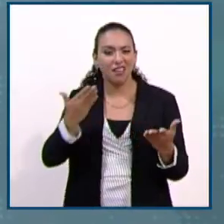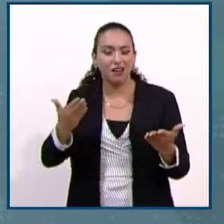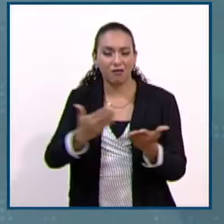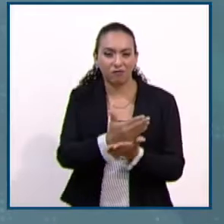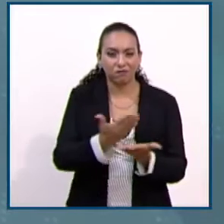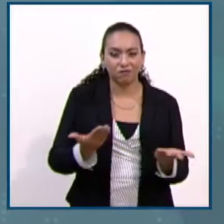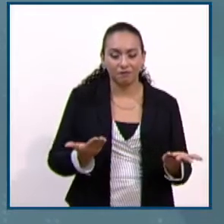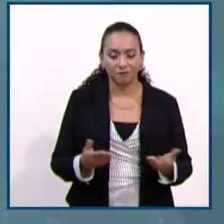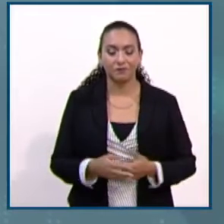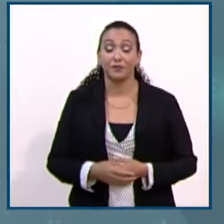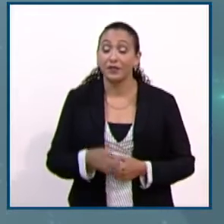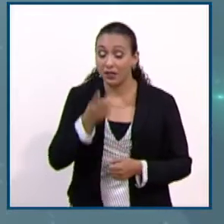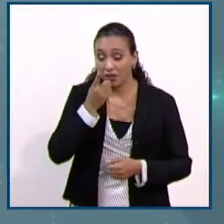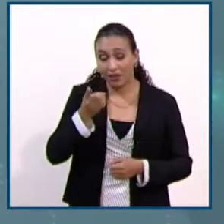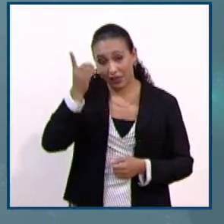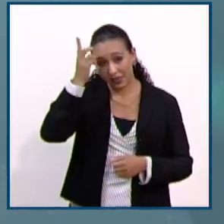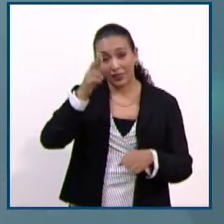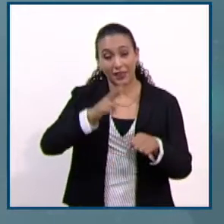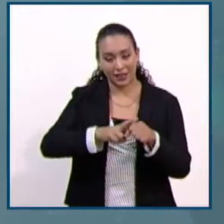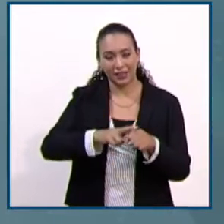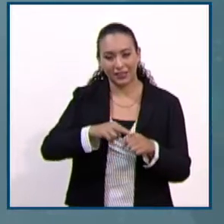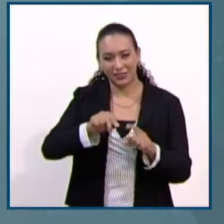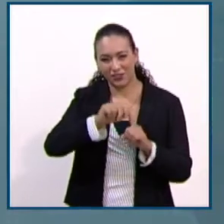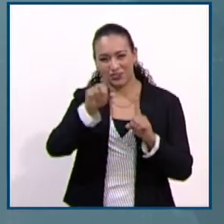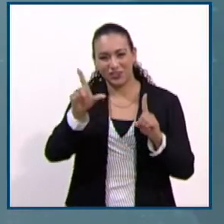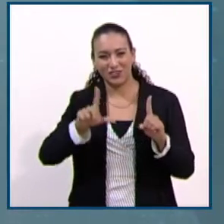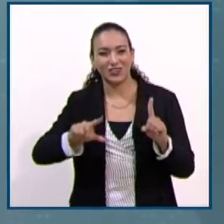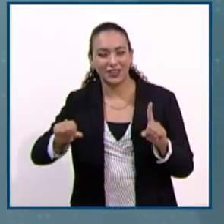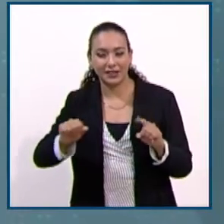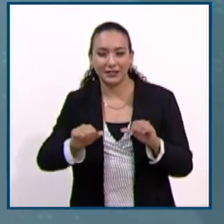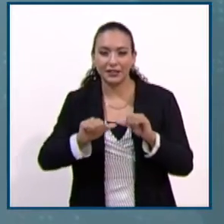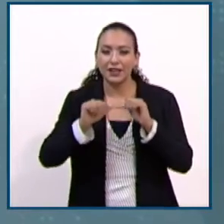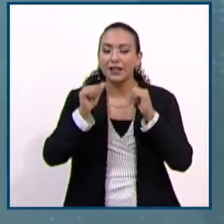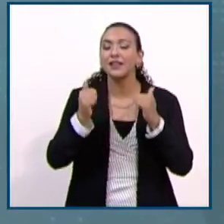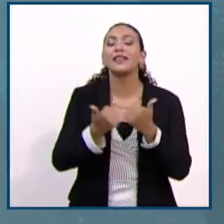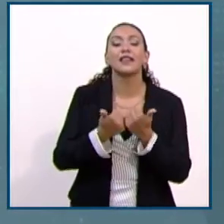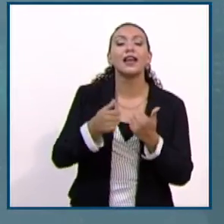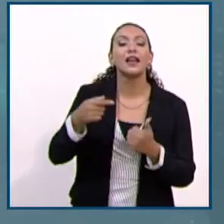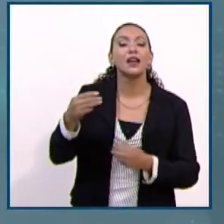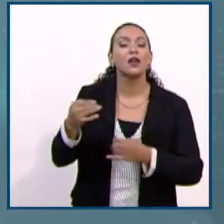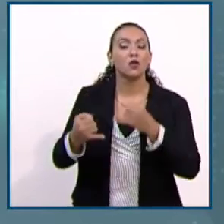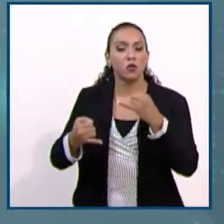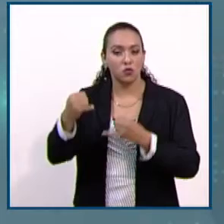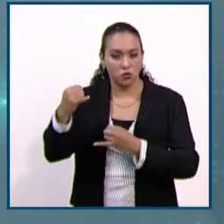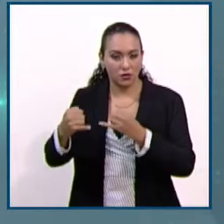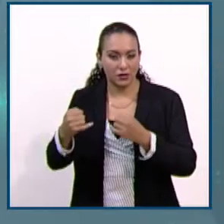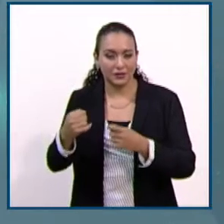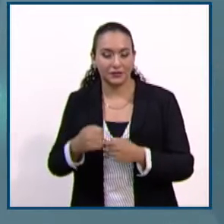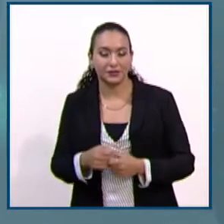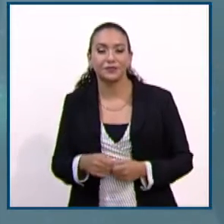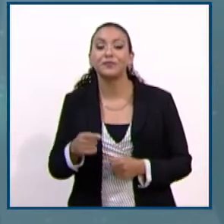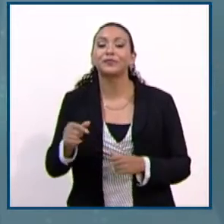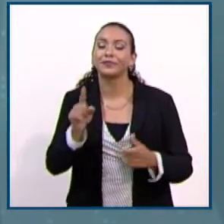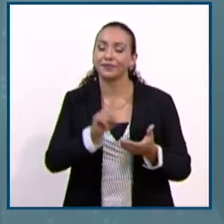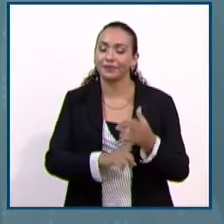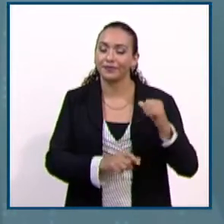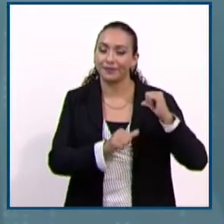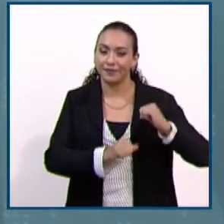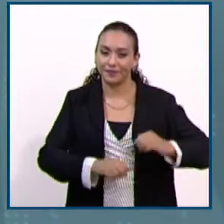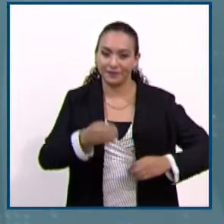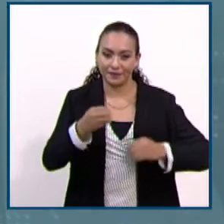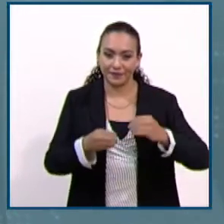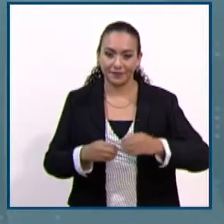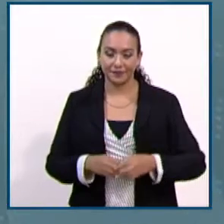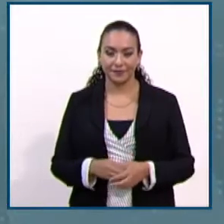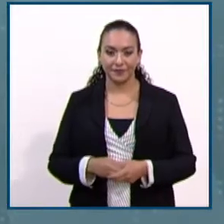Sánchez Montalvo, director nacional de la Asociación de Magistrados de Circuito y Jueces de Distrito del Poder Judicial de la